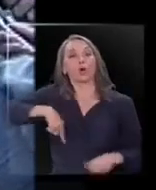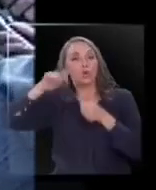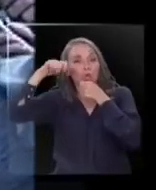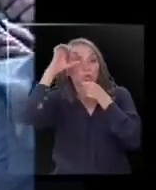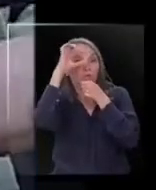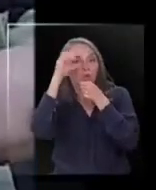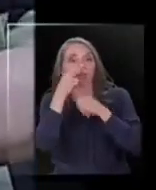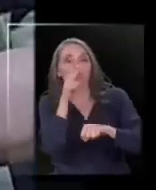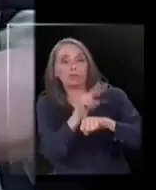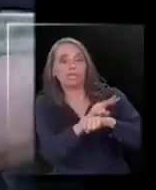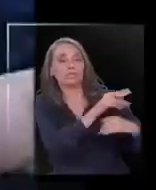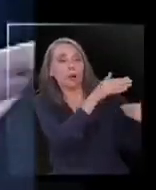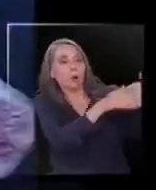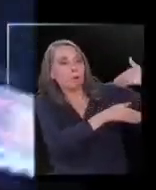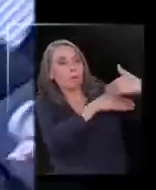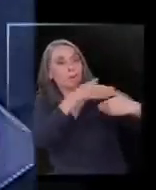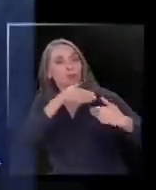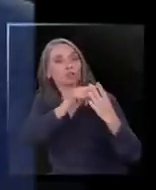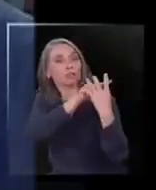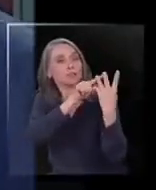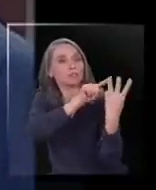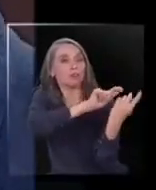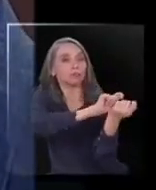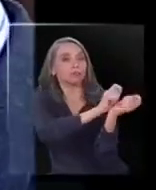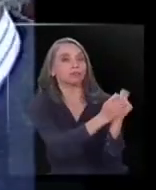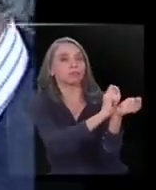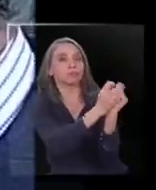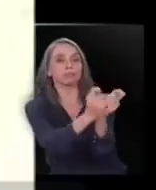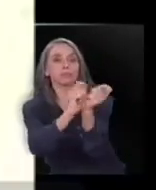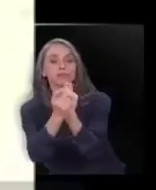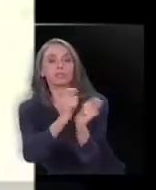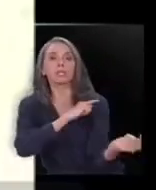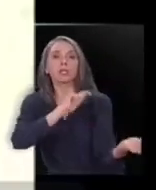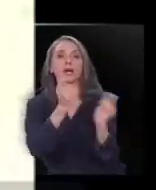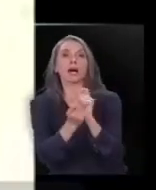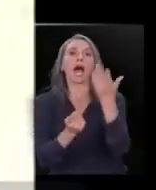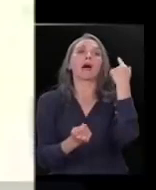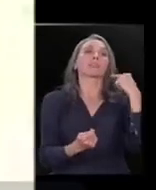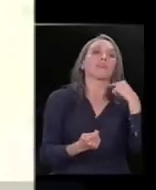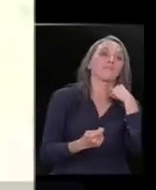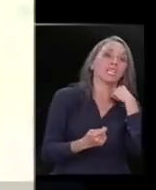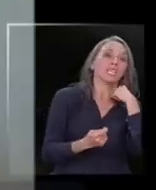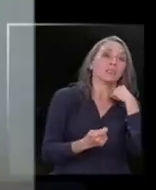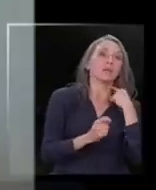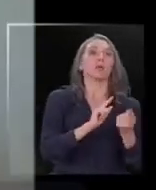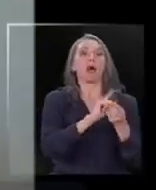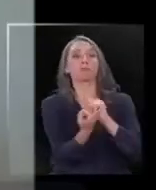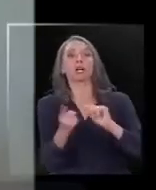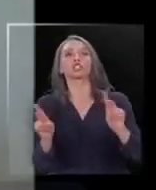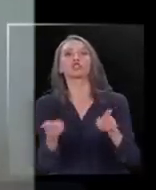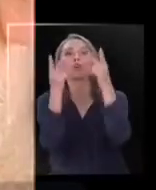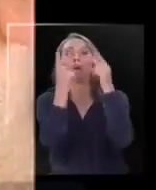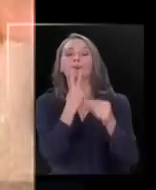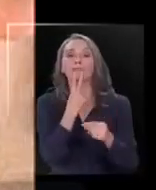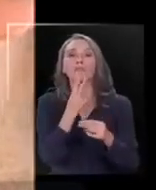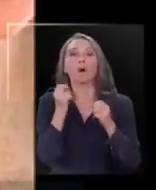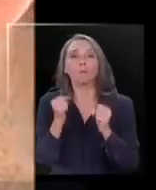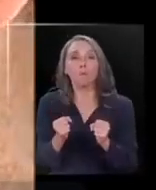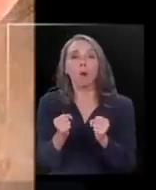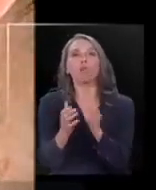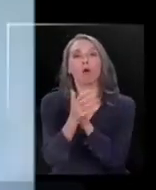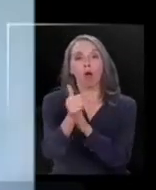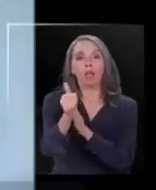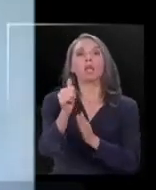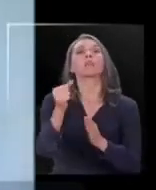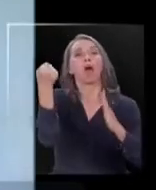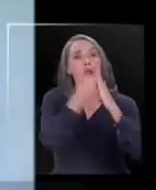en testigos de un proceso de transformación que les permitió mutar de víctimas a sobrevivientes capaces de liderar una lucha